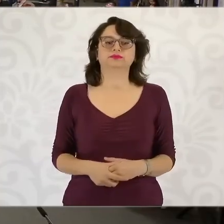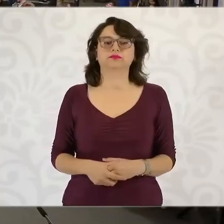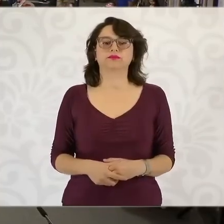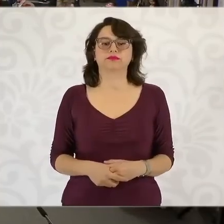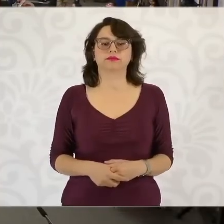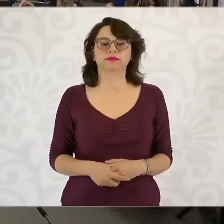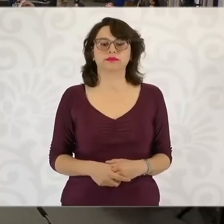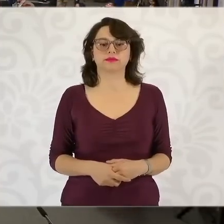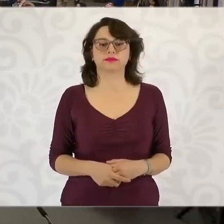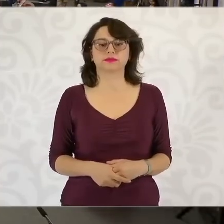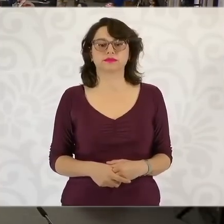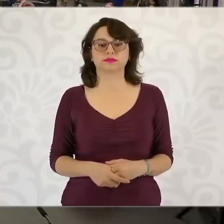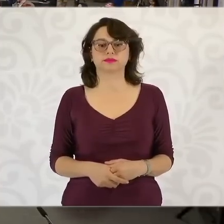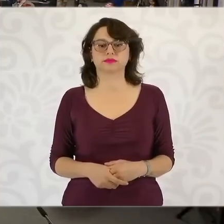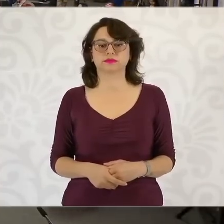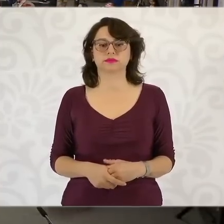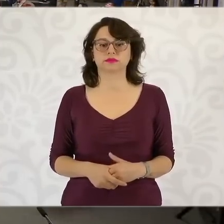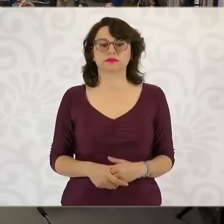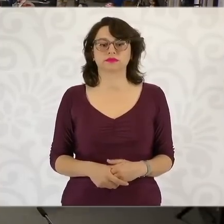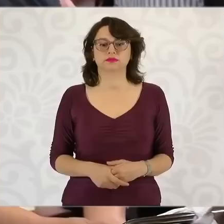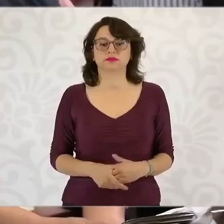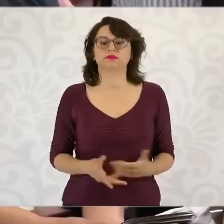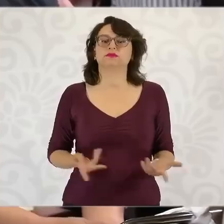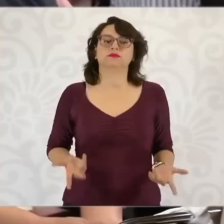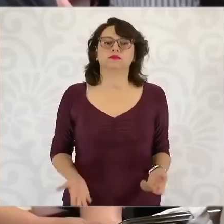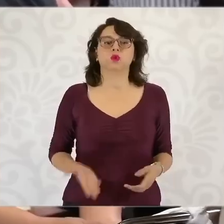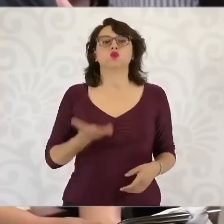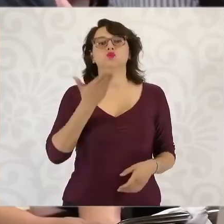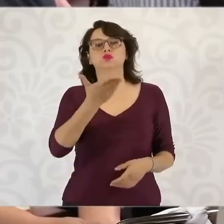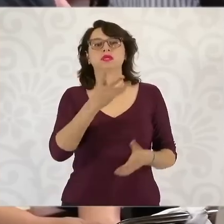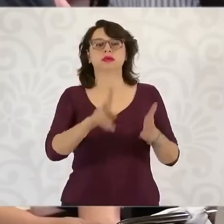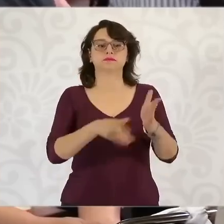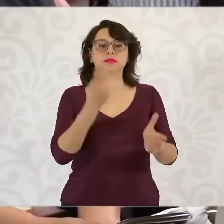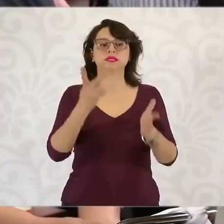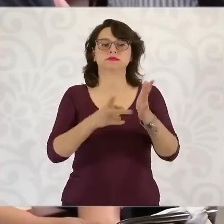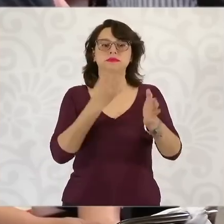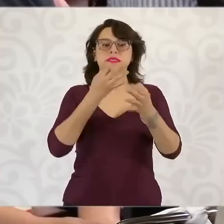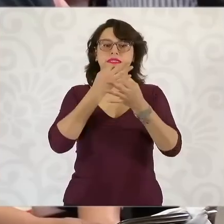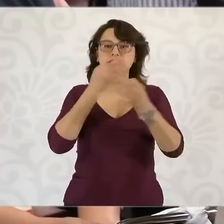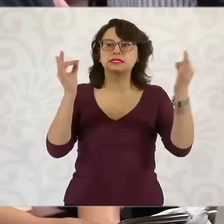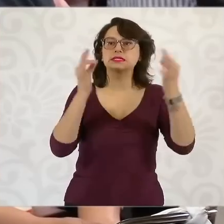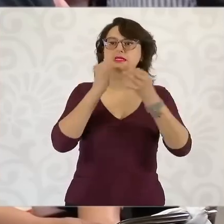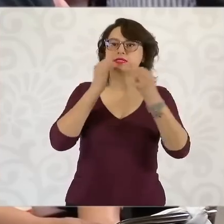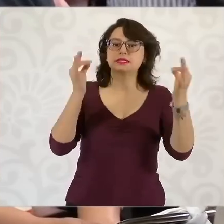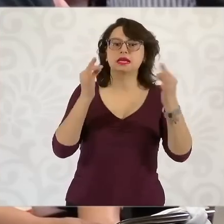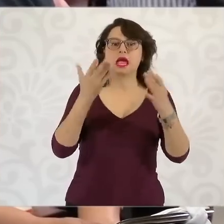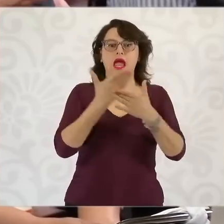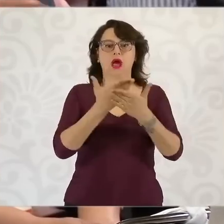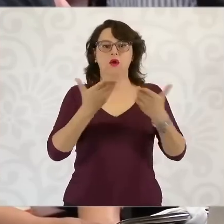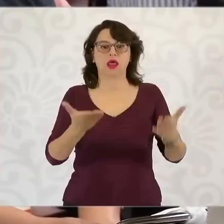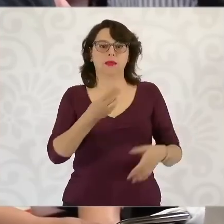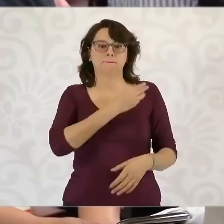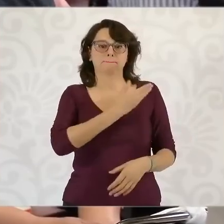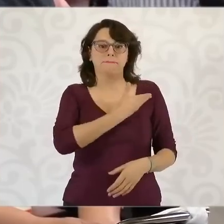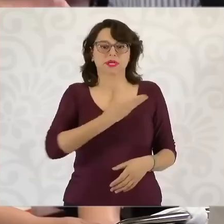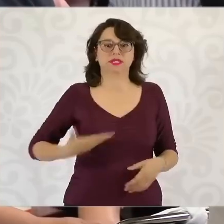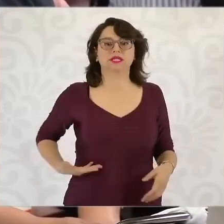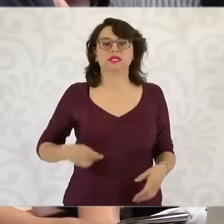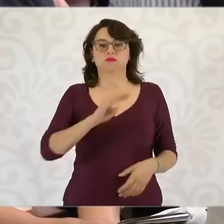sobre estas declaraciones, bueno, ya usted ha respondido en este momento sobre el presidente de Teuchitlán, el presidente municipal,